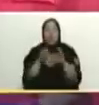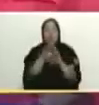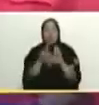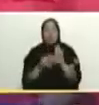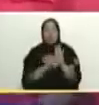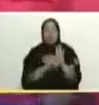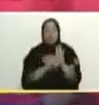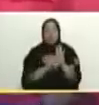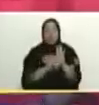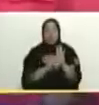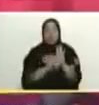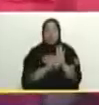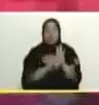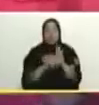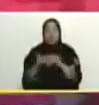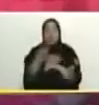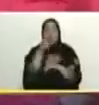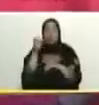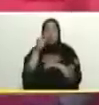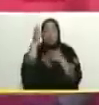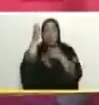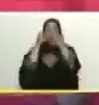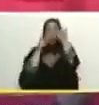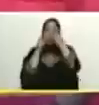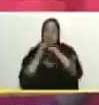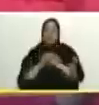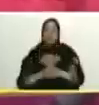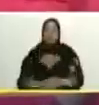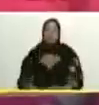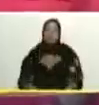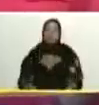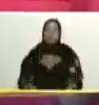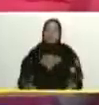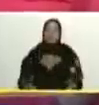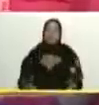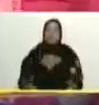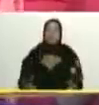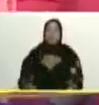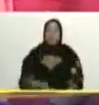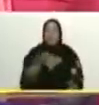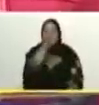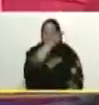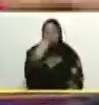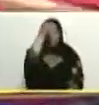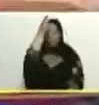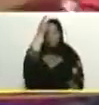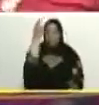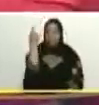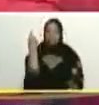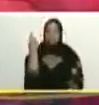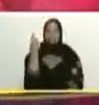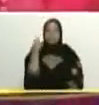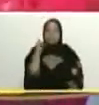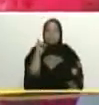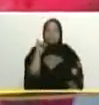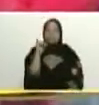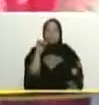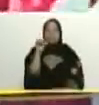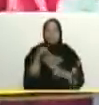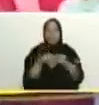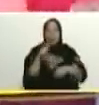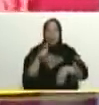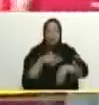constitucional del rescate del comandante Hugo Chávez. Así que Diosdado fue presidente por esas